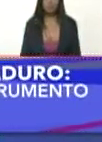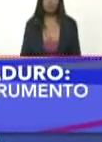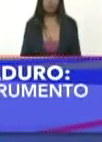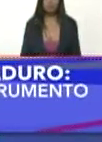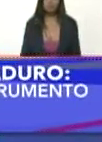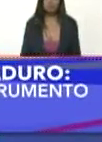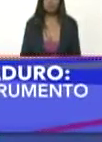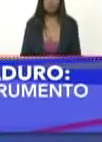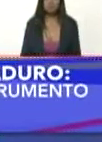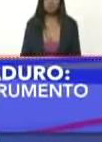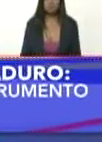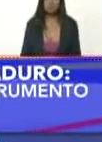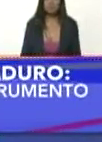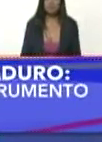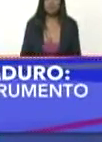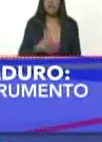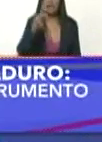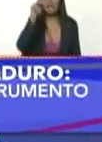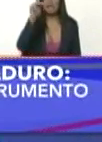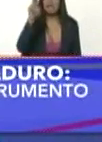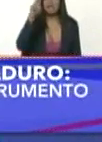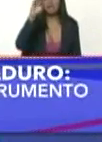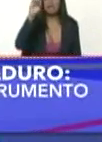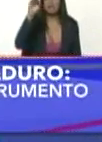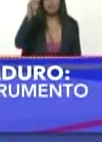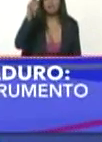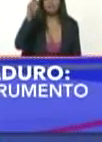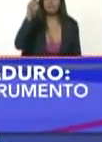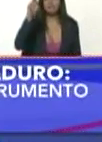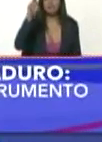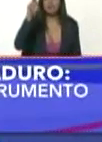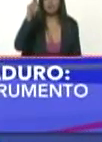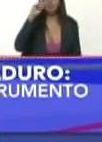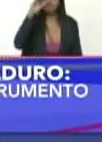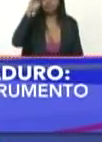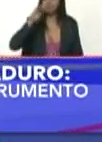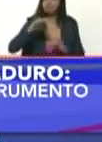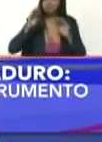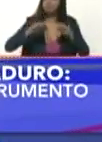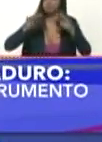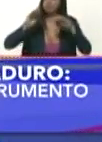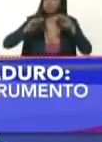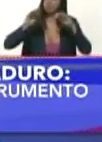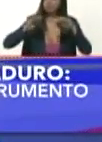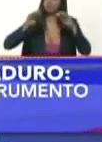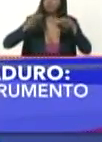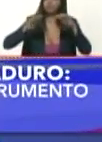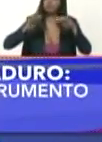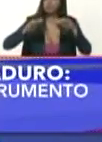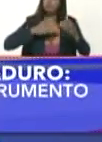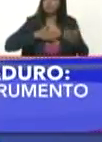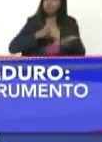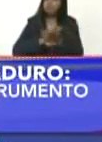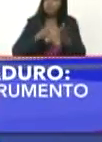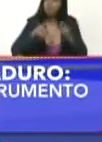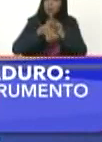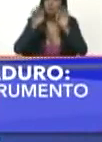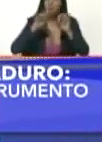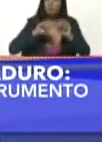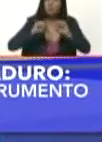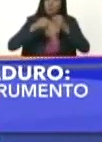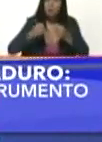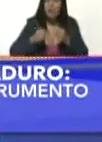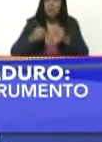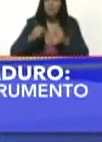Craig Faller. Baja los humos, Craig Faller. encontraste un hueso duro de